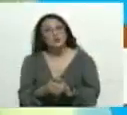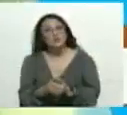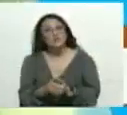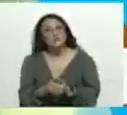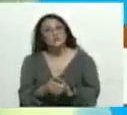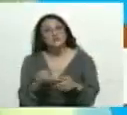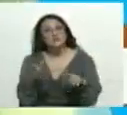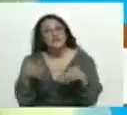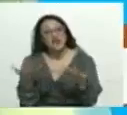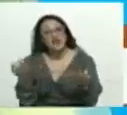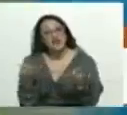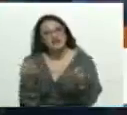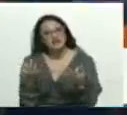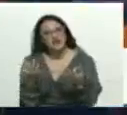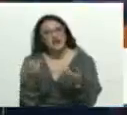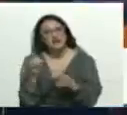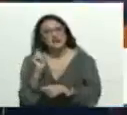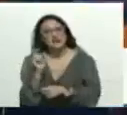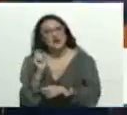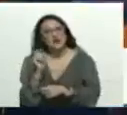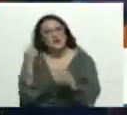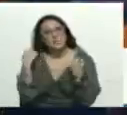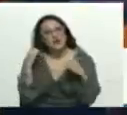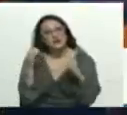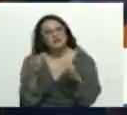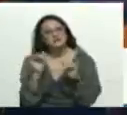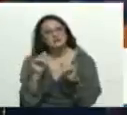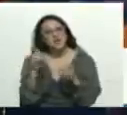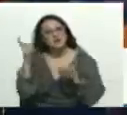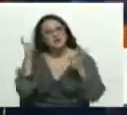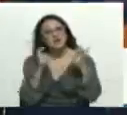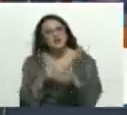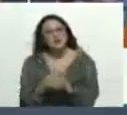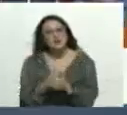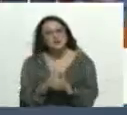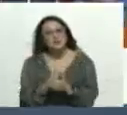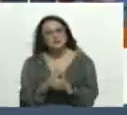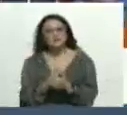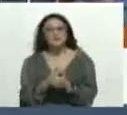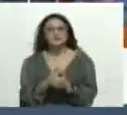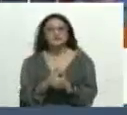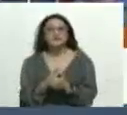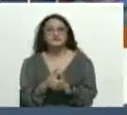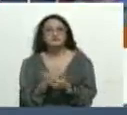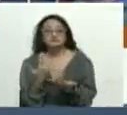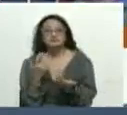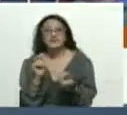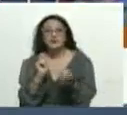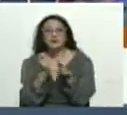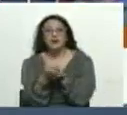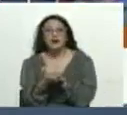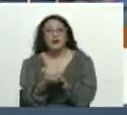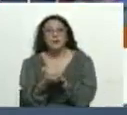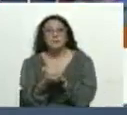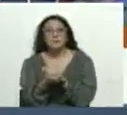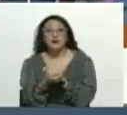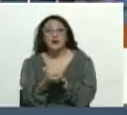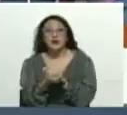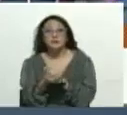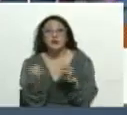dejó realmente en teoría y praxis el comandante Chávez para dejar esta para cambiar y para